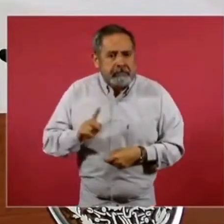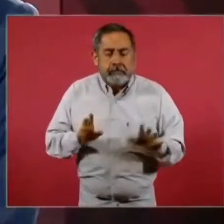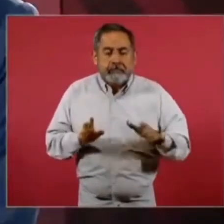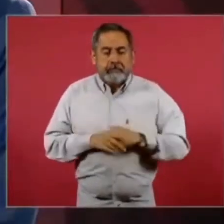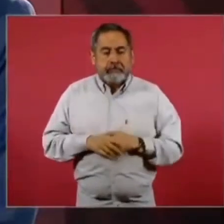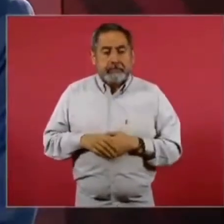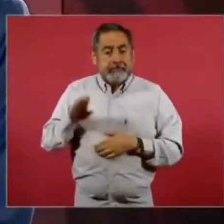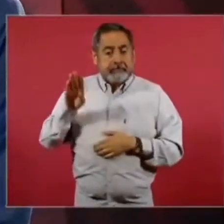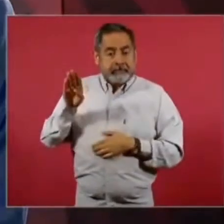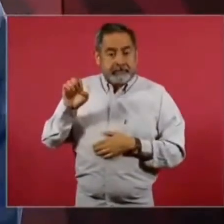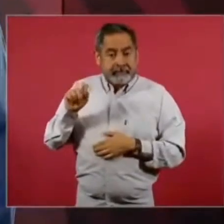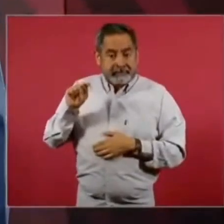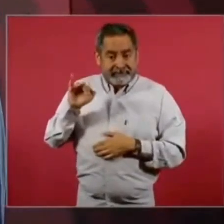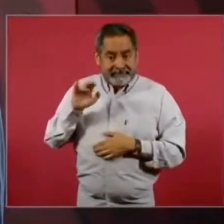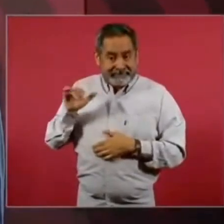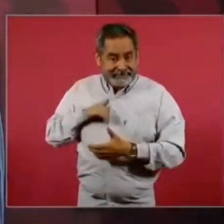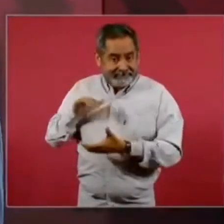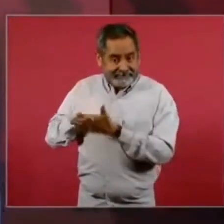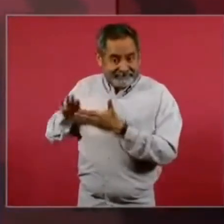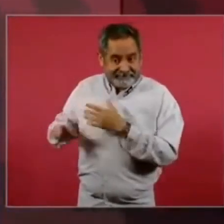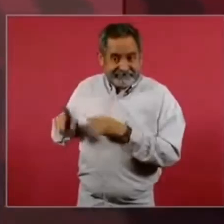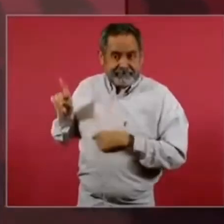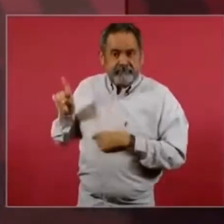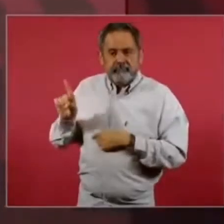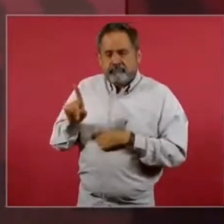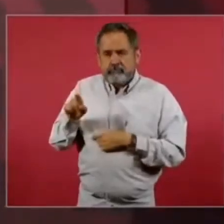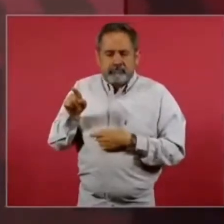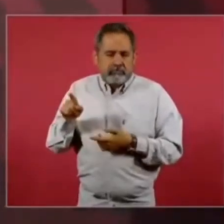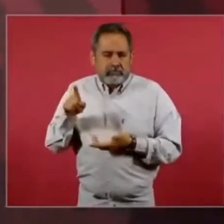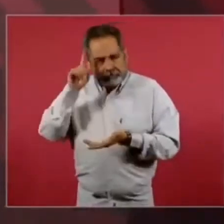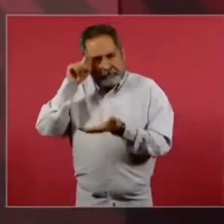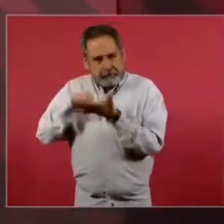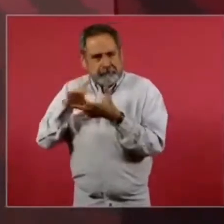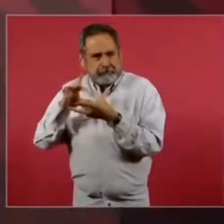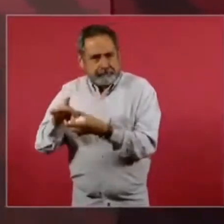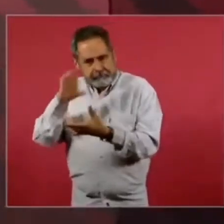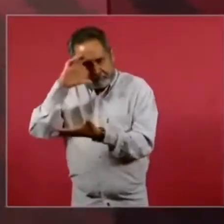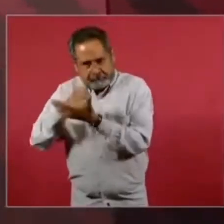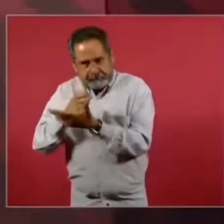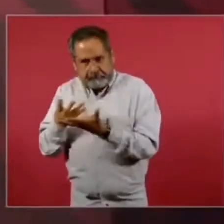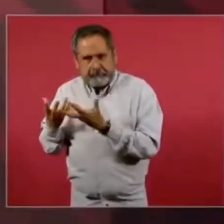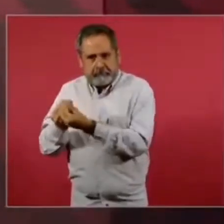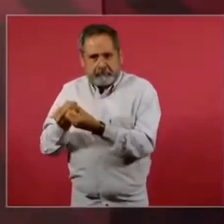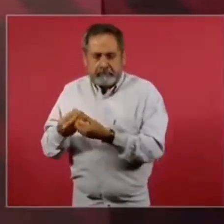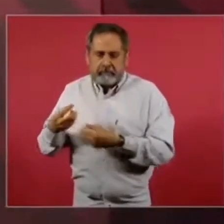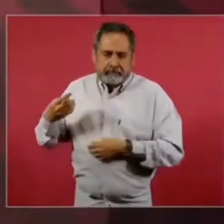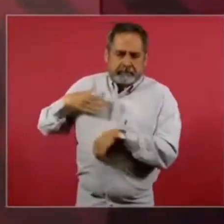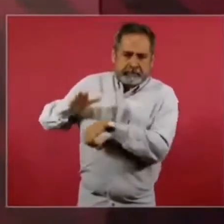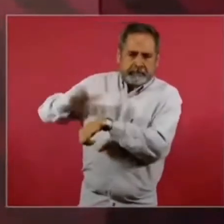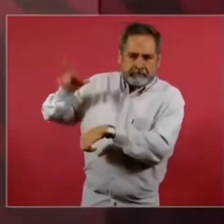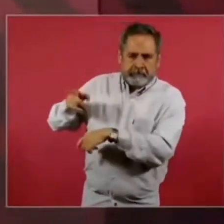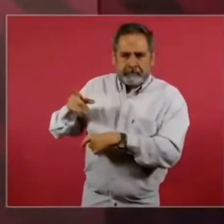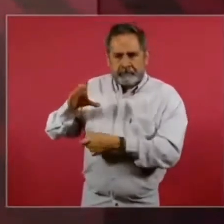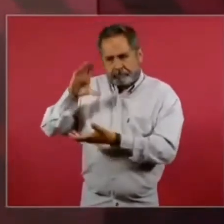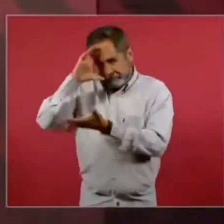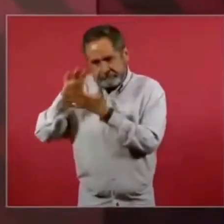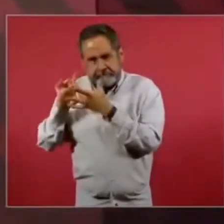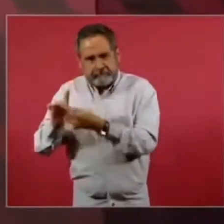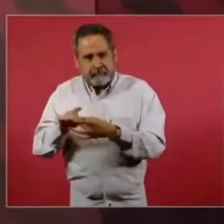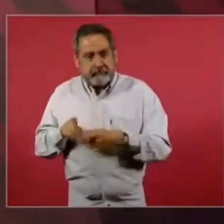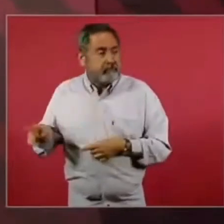Beatriz que es creyente más que yo